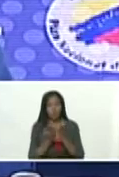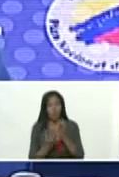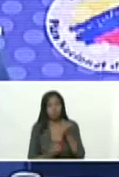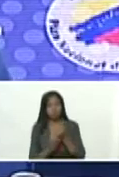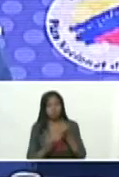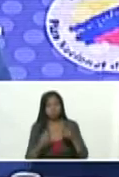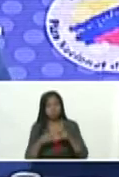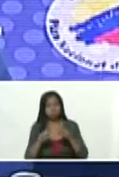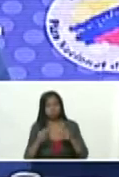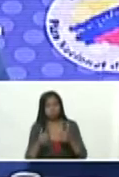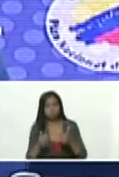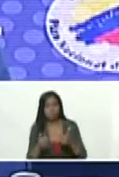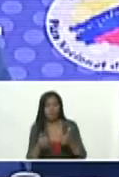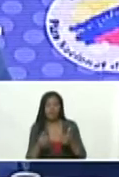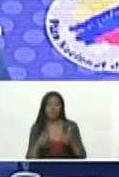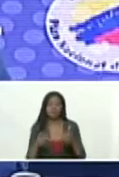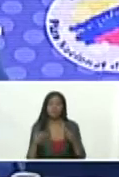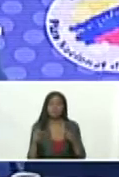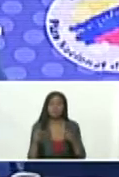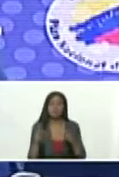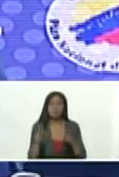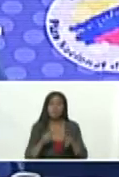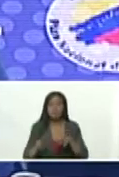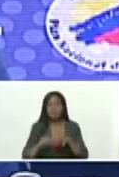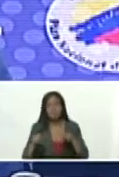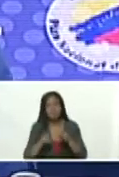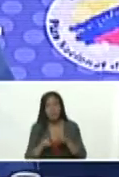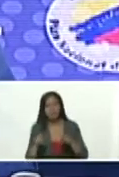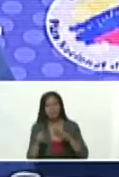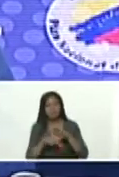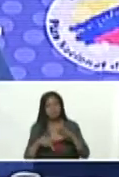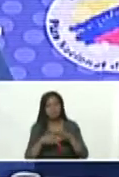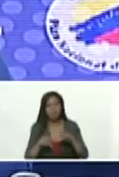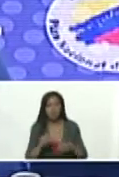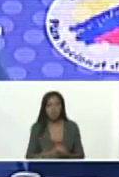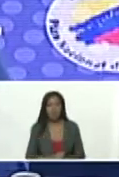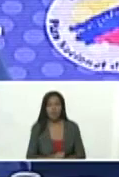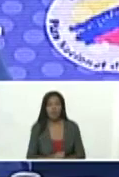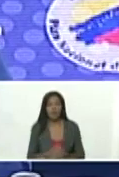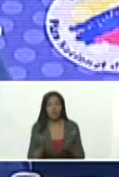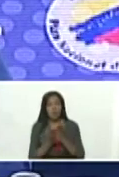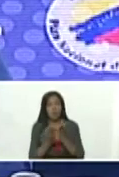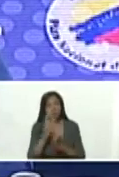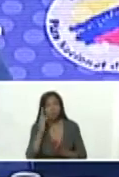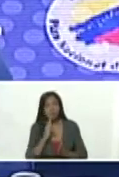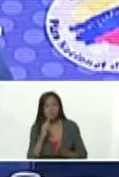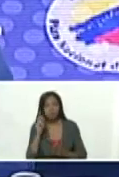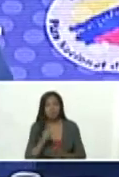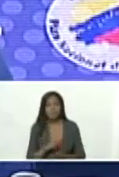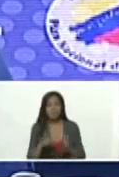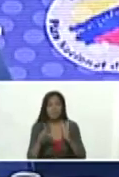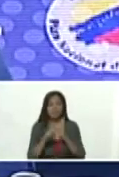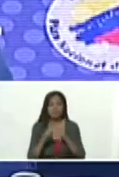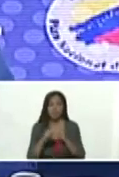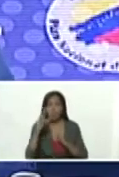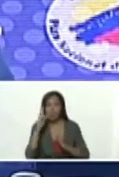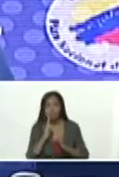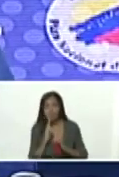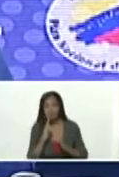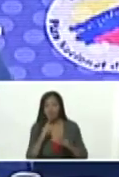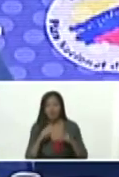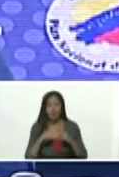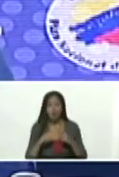básica, primaria, llamada así también, la escuela bolivariana, el liceo bolivariano,